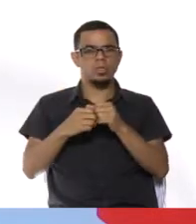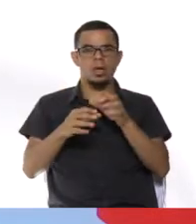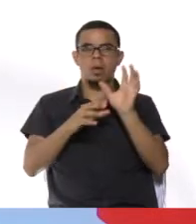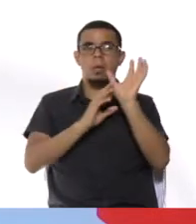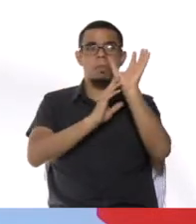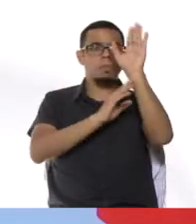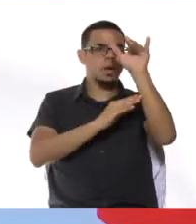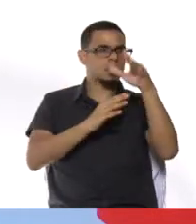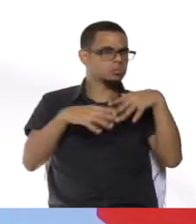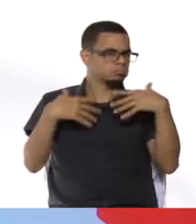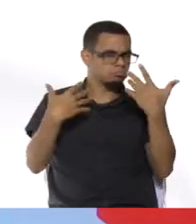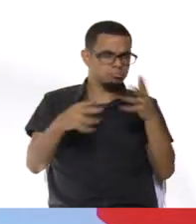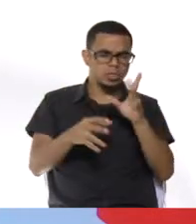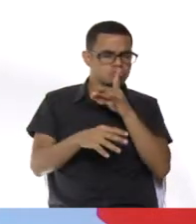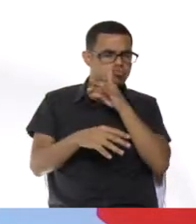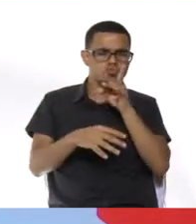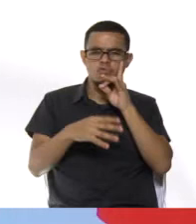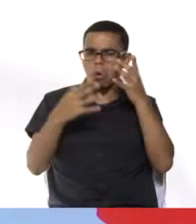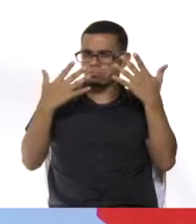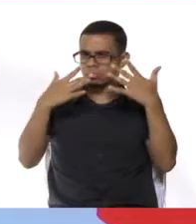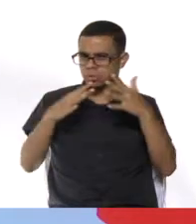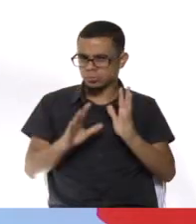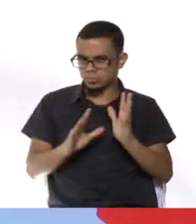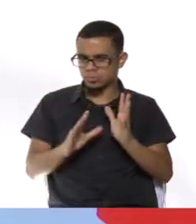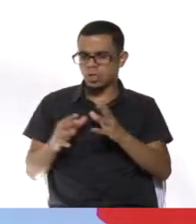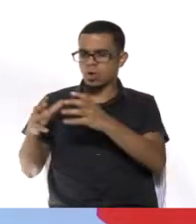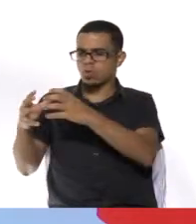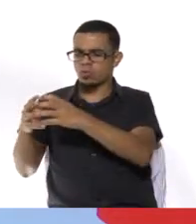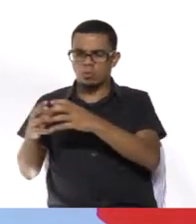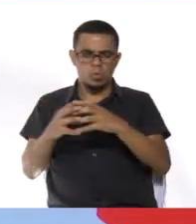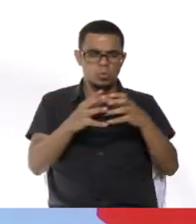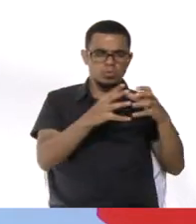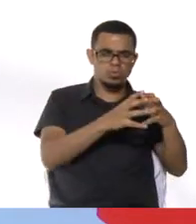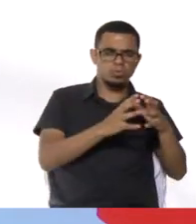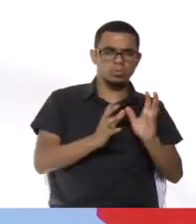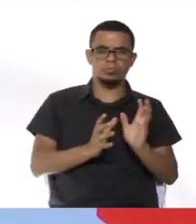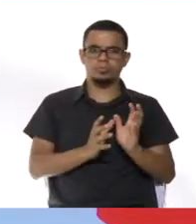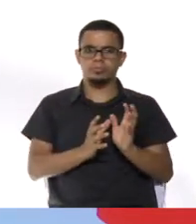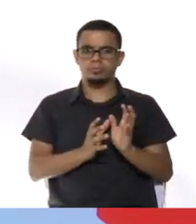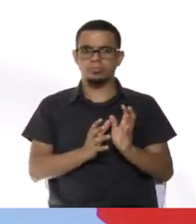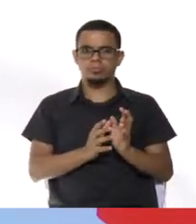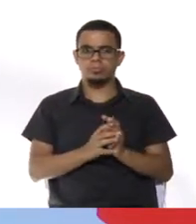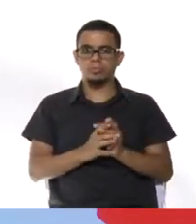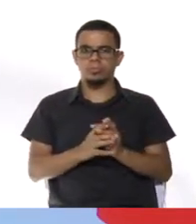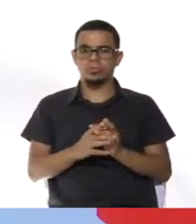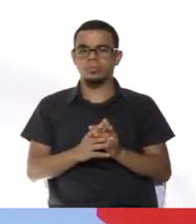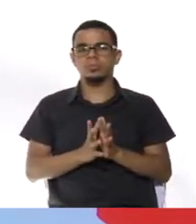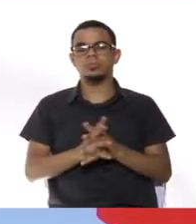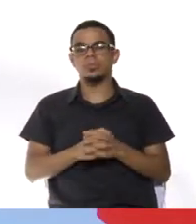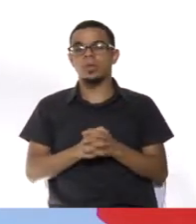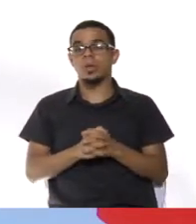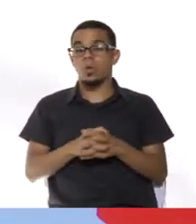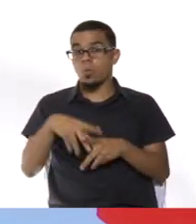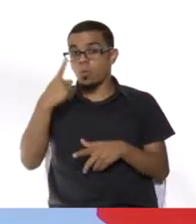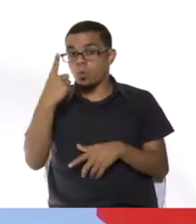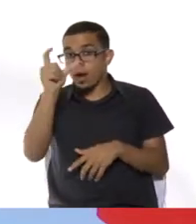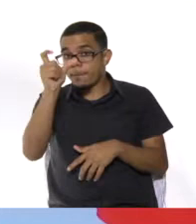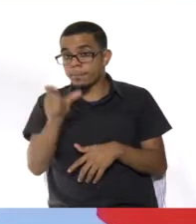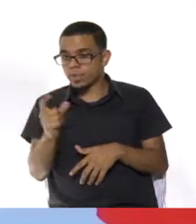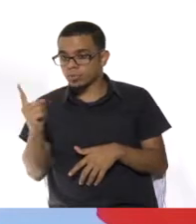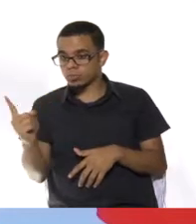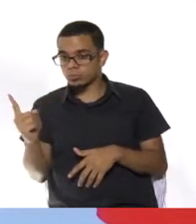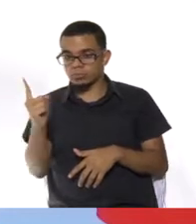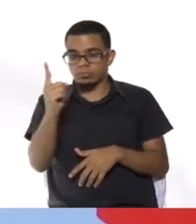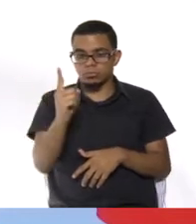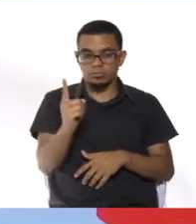básquet, lo que ellos crean. Eso va a ser como cómo se llama su equipo. Un integrante del juego va a tomar